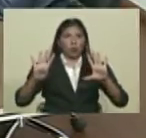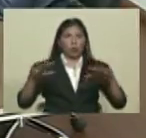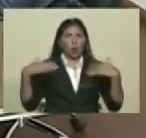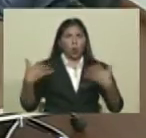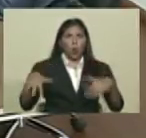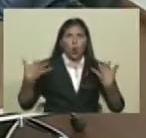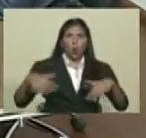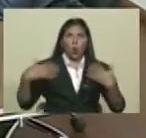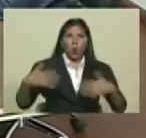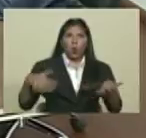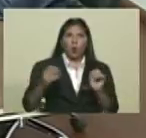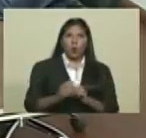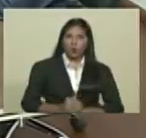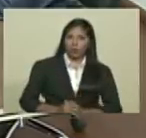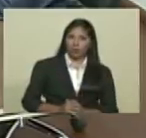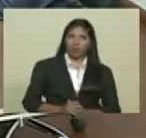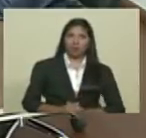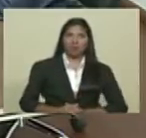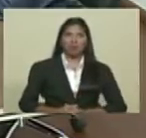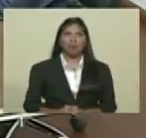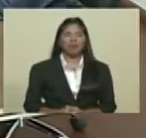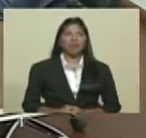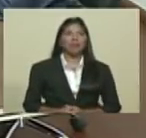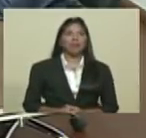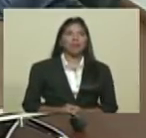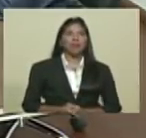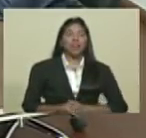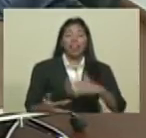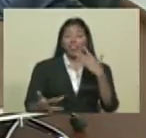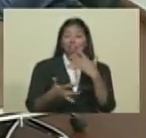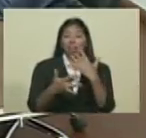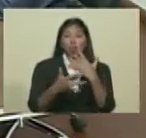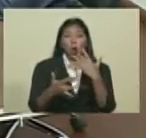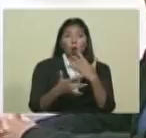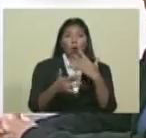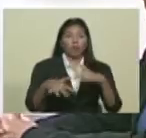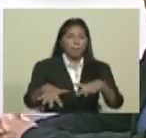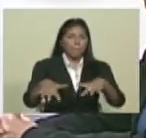13.559. 13.559. Naguará. Con la más moderna tecnología.